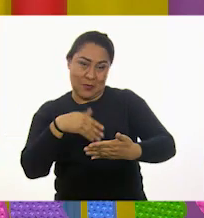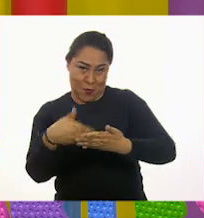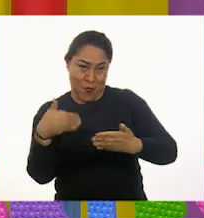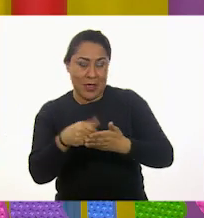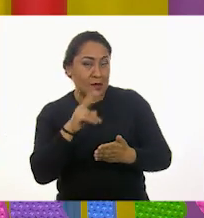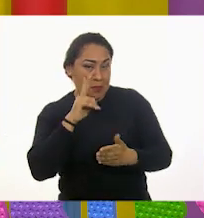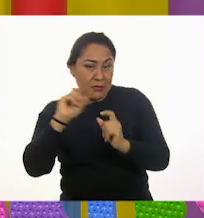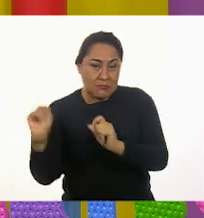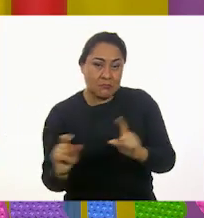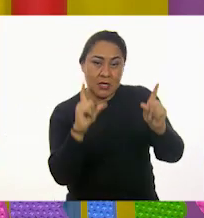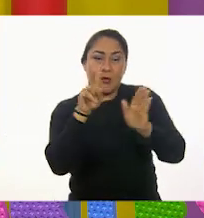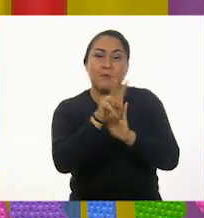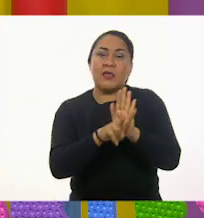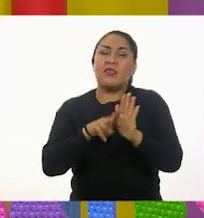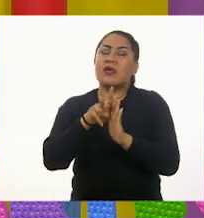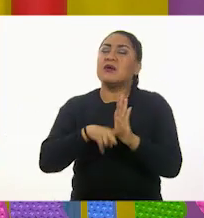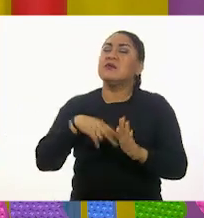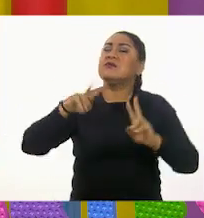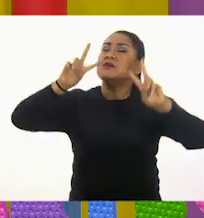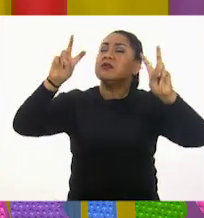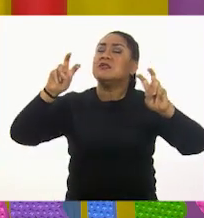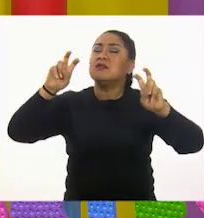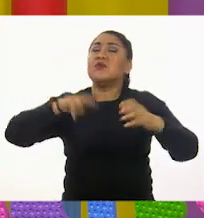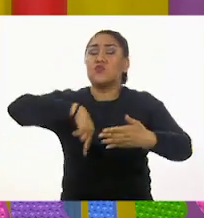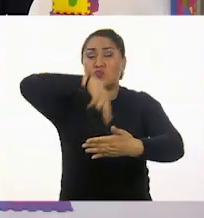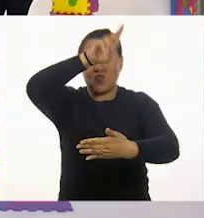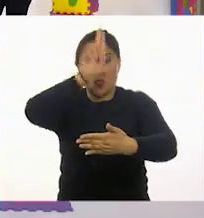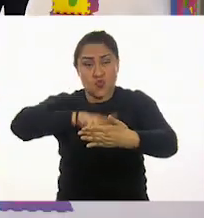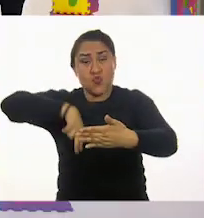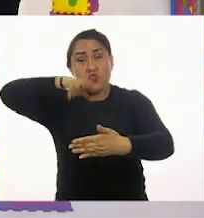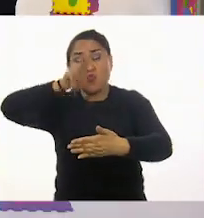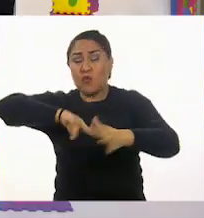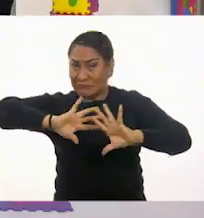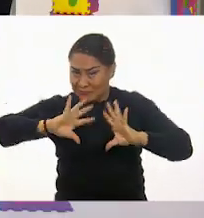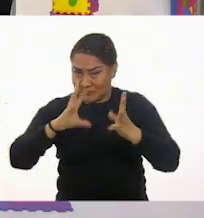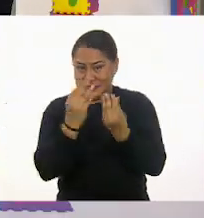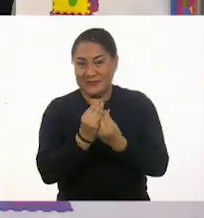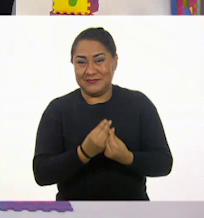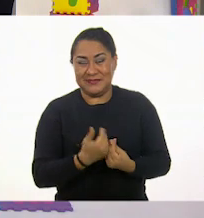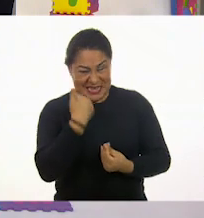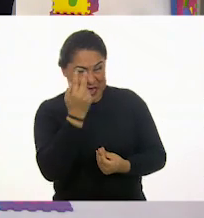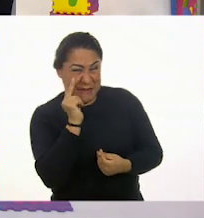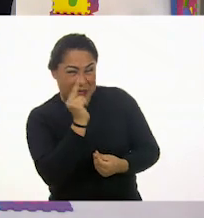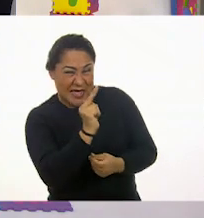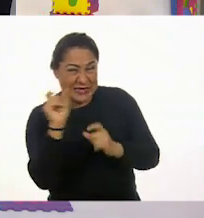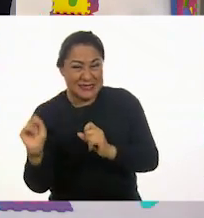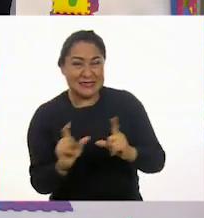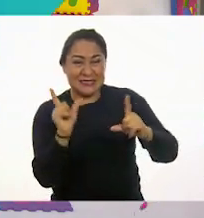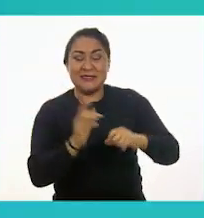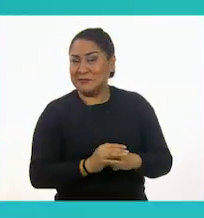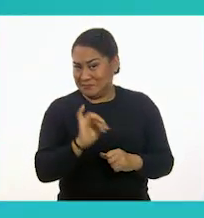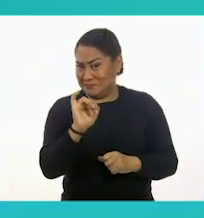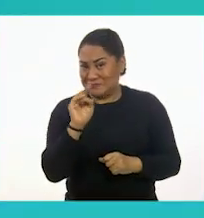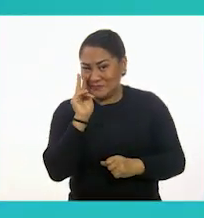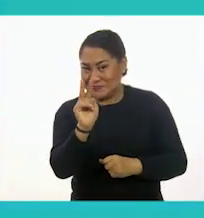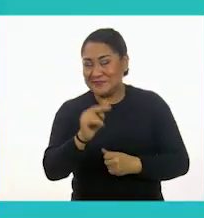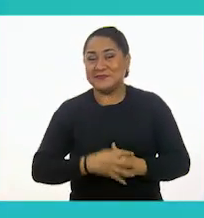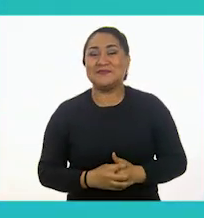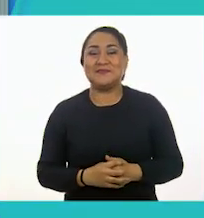video titulado Mural Colectivo. ¿Te parece si lo vemos el video? Vamos a verlo. Muy bien.